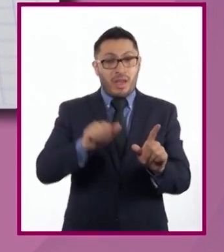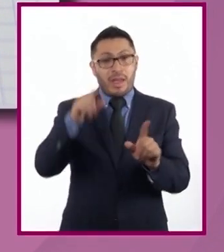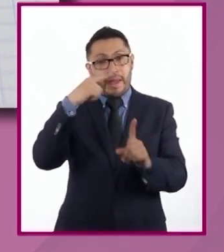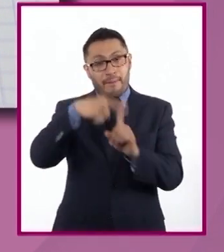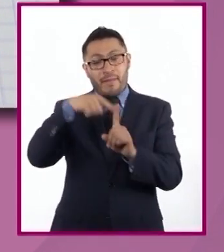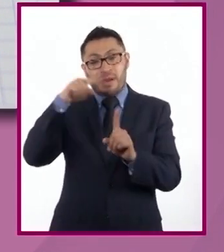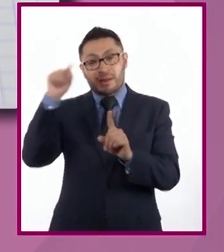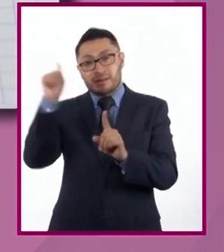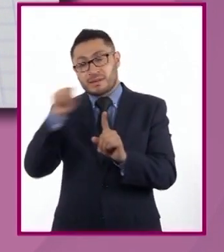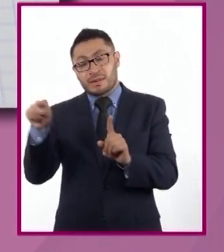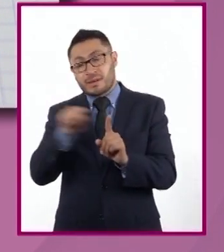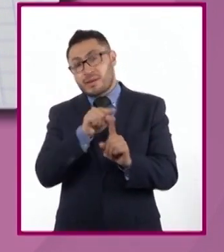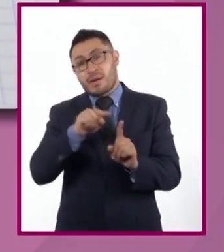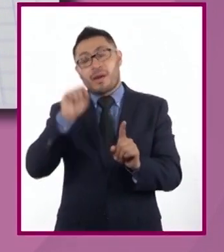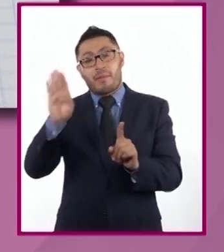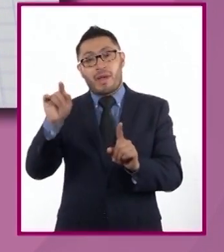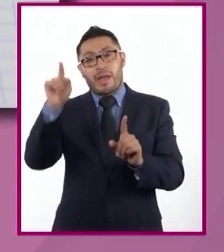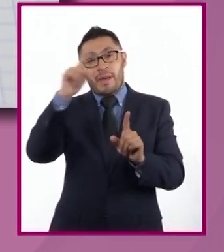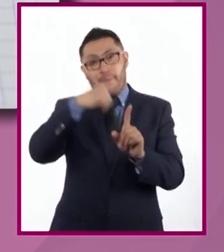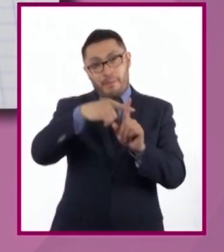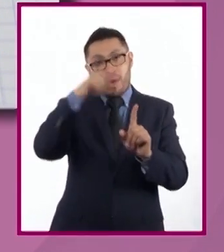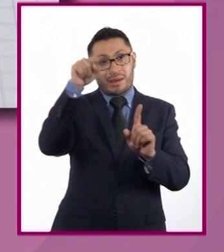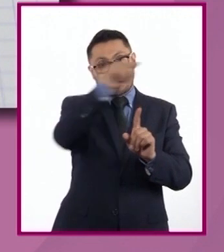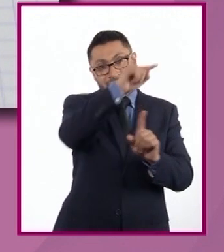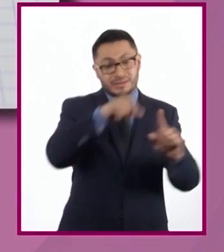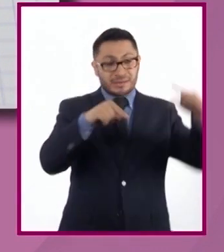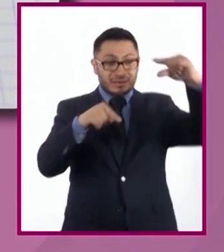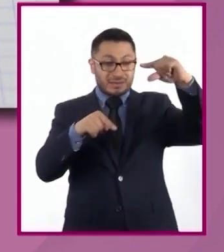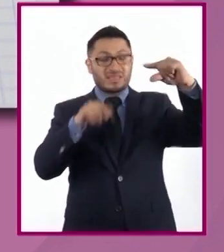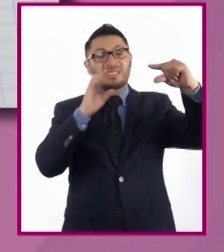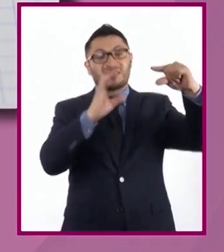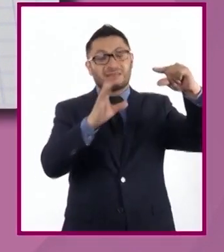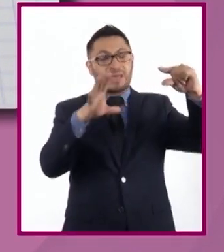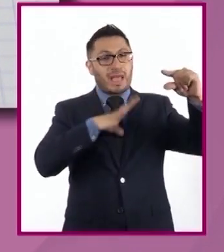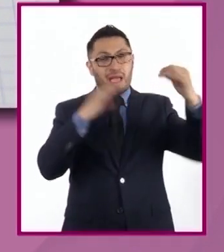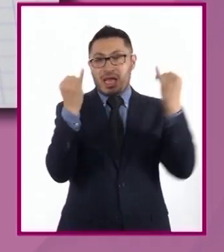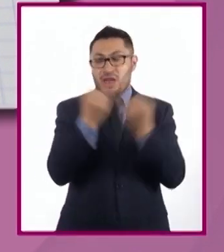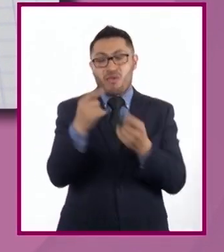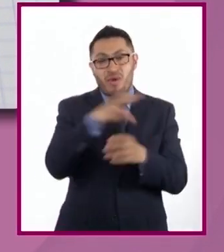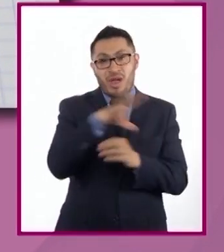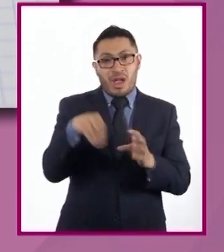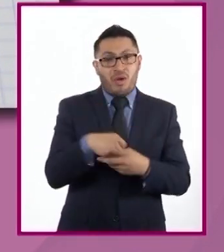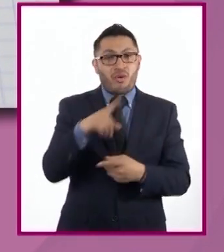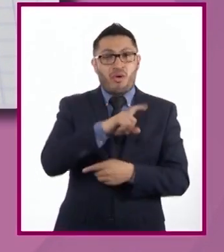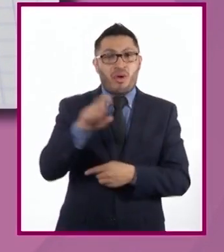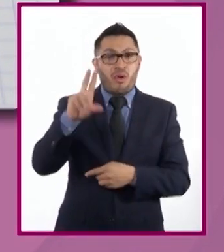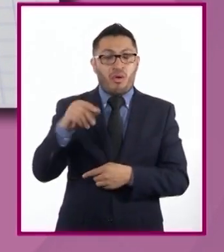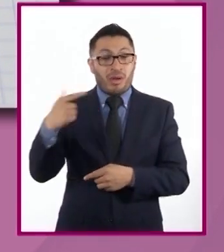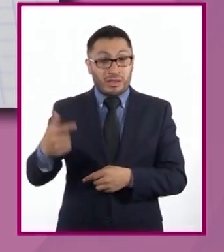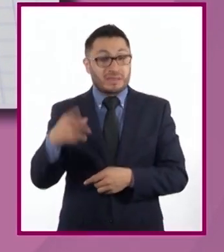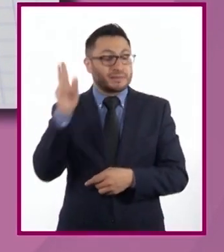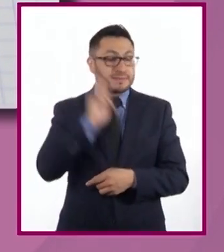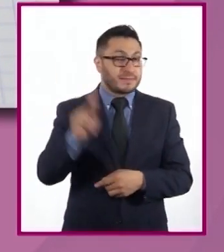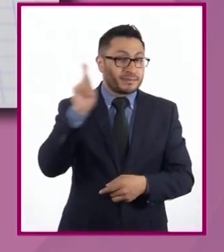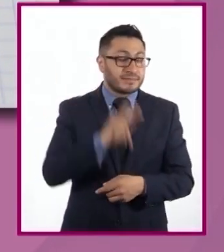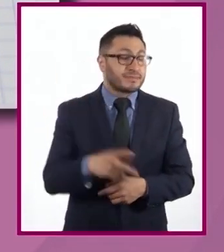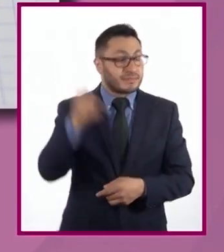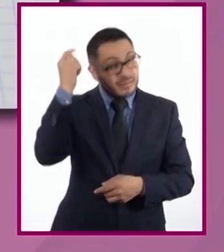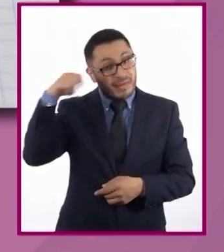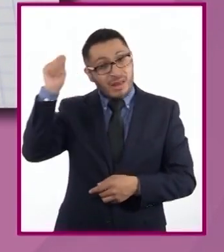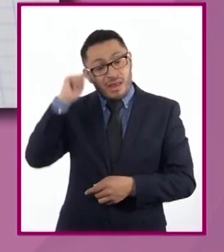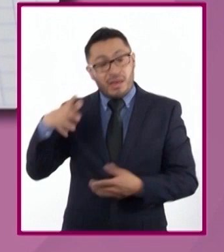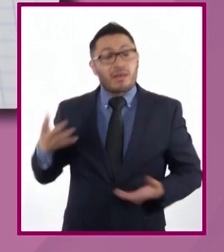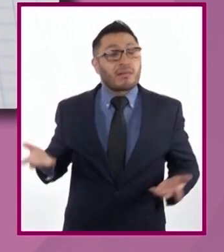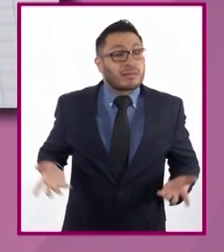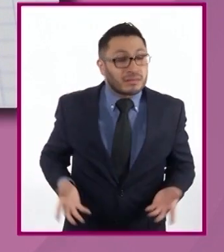ángulo B más la del ángulo C es igual a 180 grados. Para probar la hipótesis, la suma de los